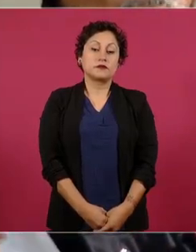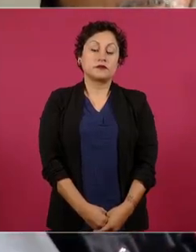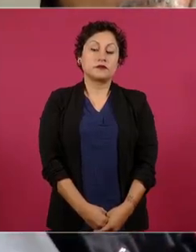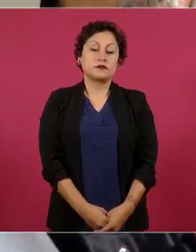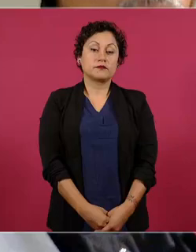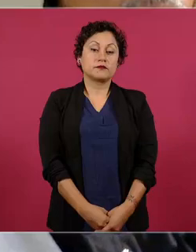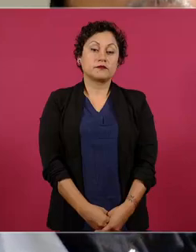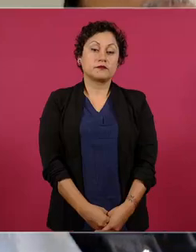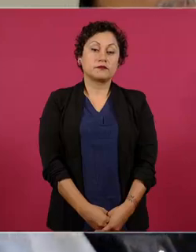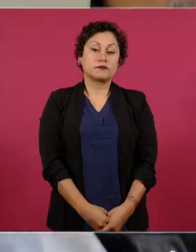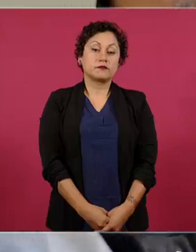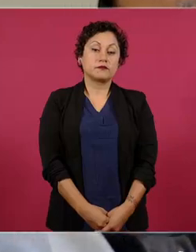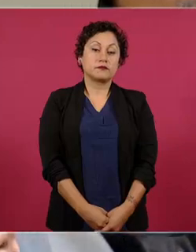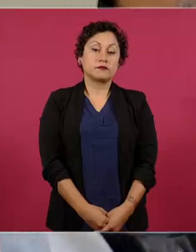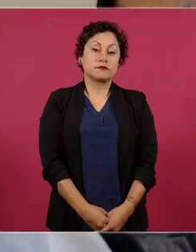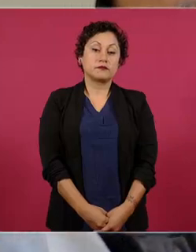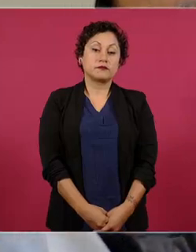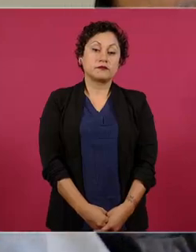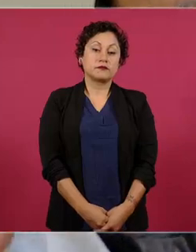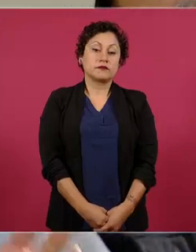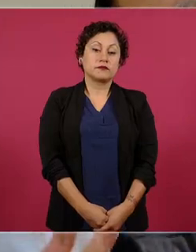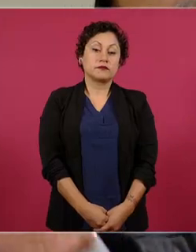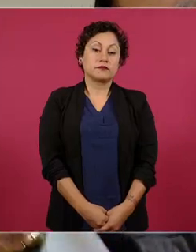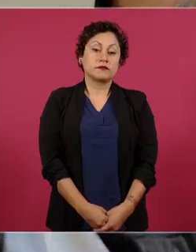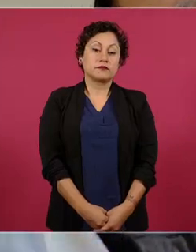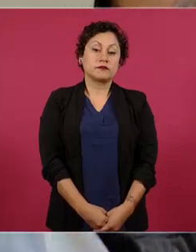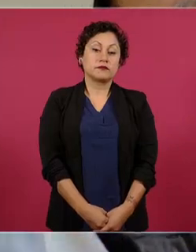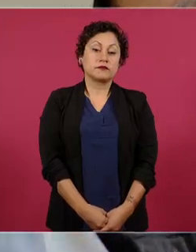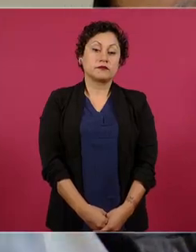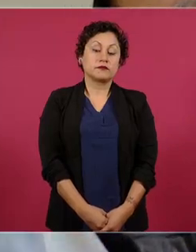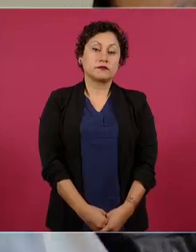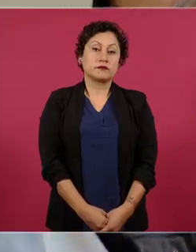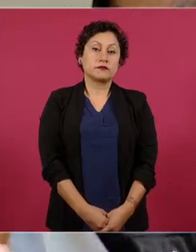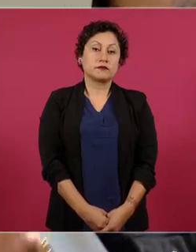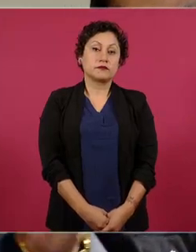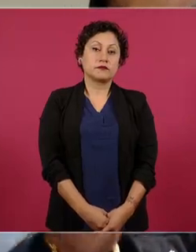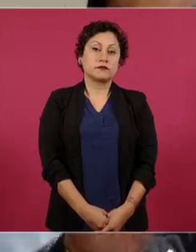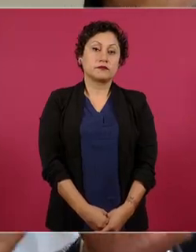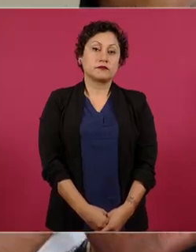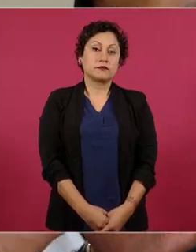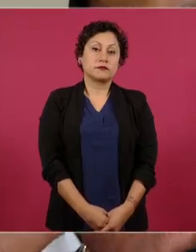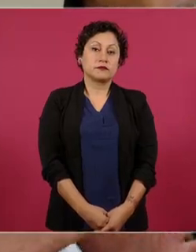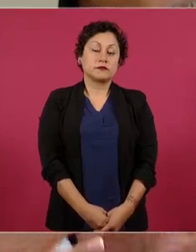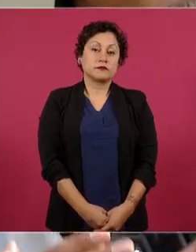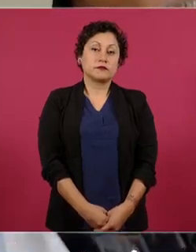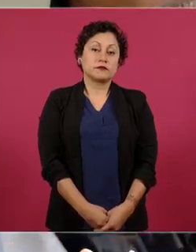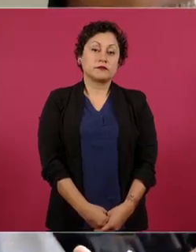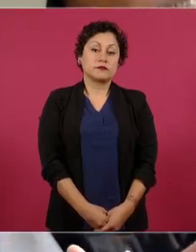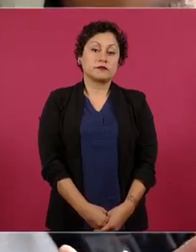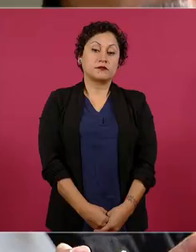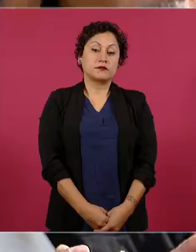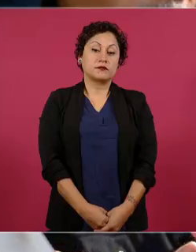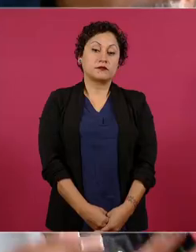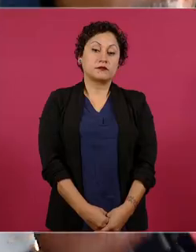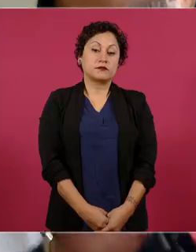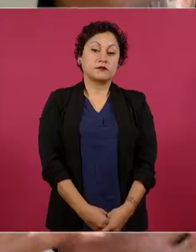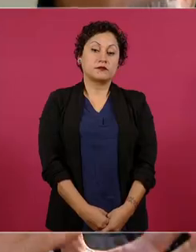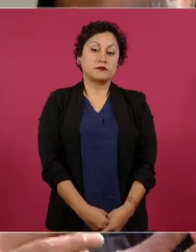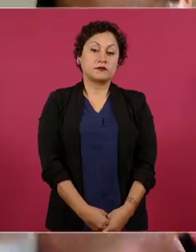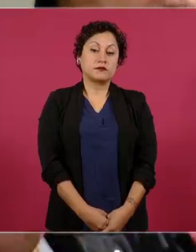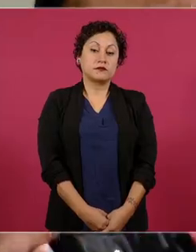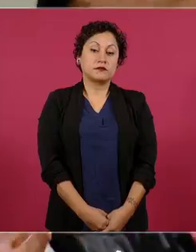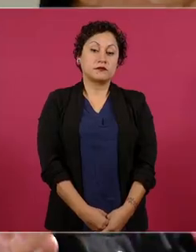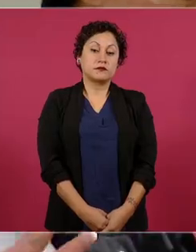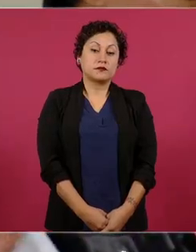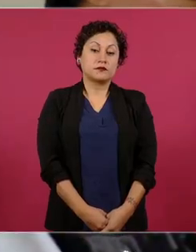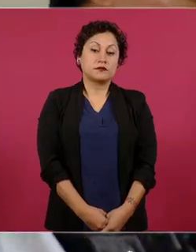potosina, fue en diferentes puntos en donde se veían los Uber, atacaban a taxistas, y en donde los taxistas